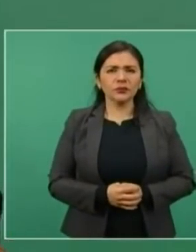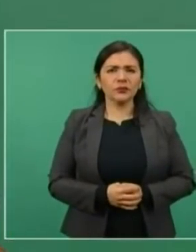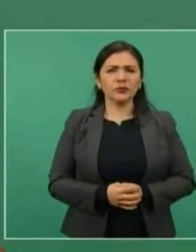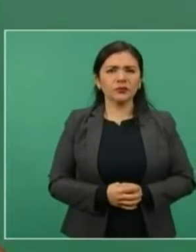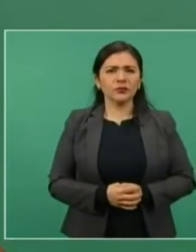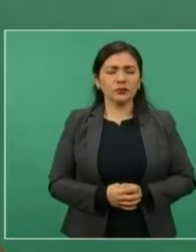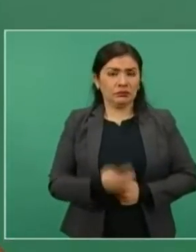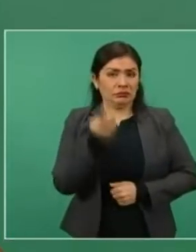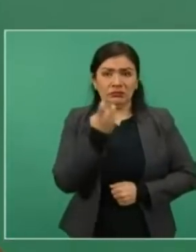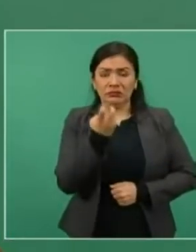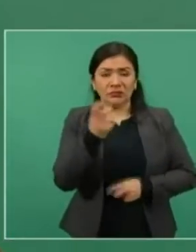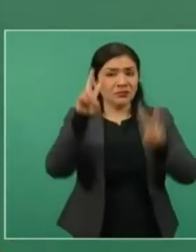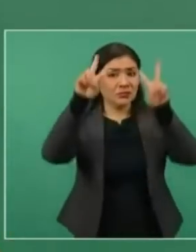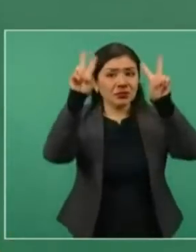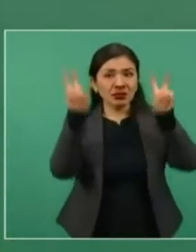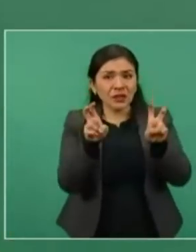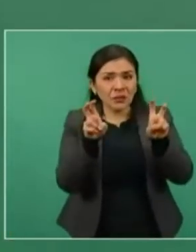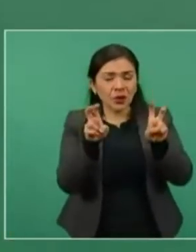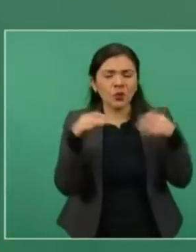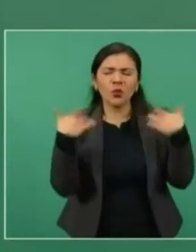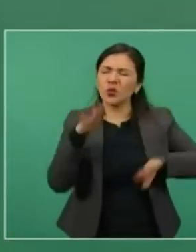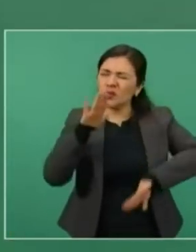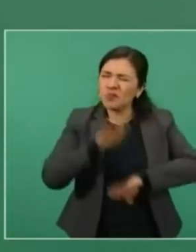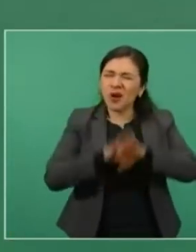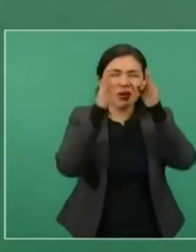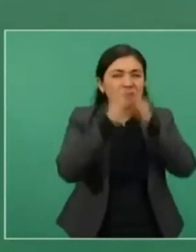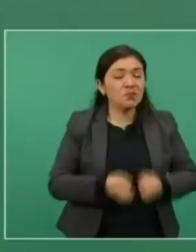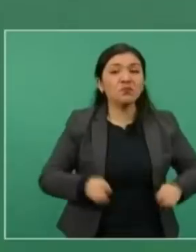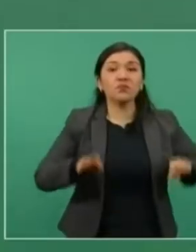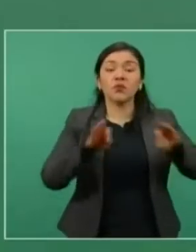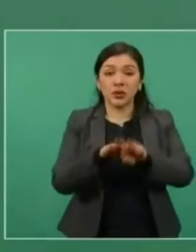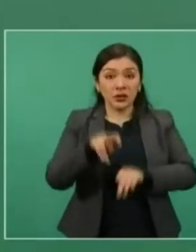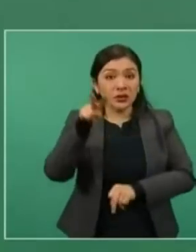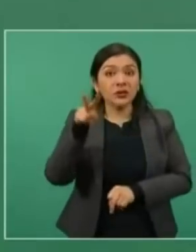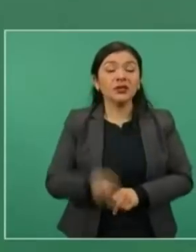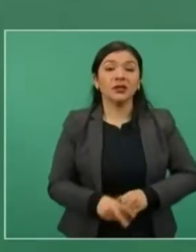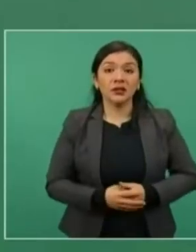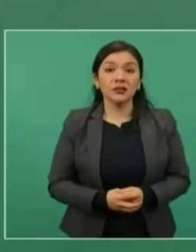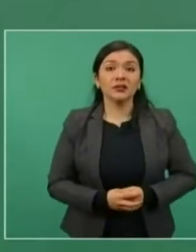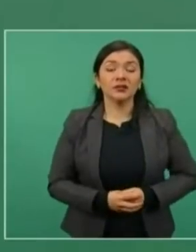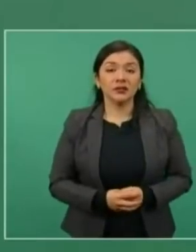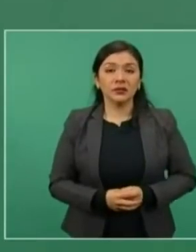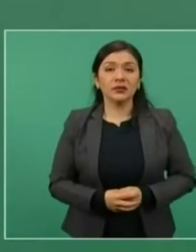es un tema tan importante y además